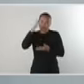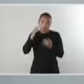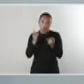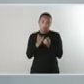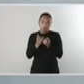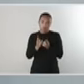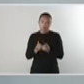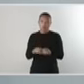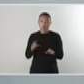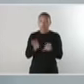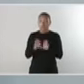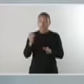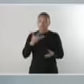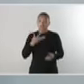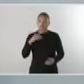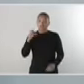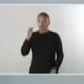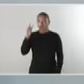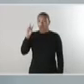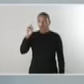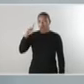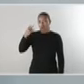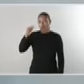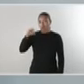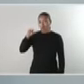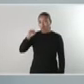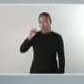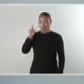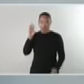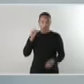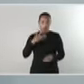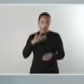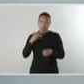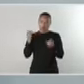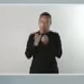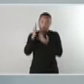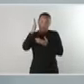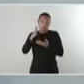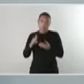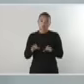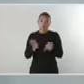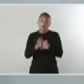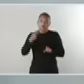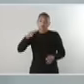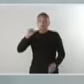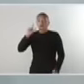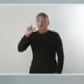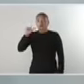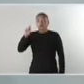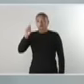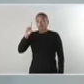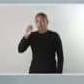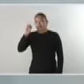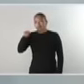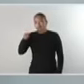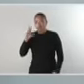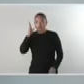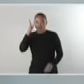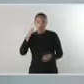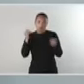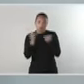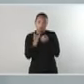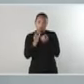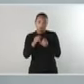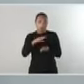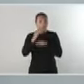va a seguir siendo Sinvergüenza el que ha sido malandrín va a seguir siendo malandrín y el que es